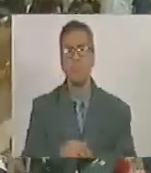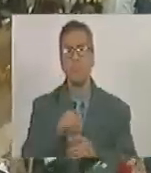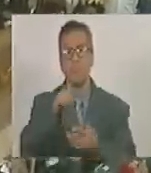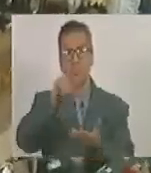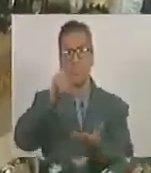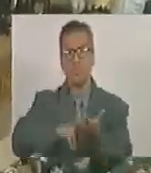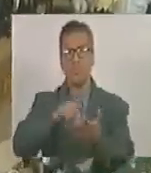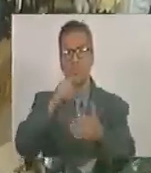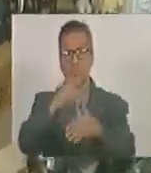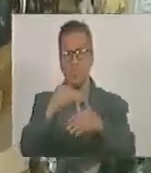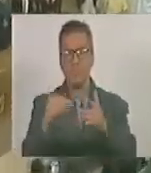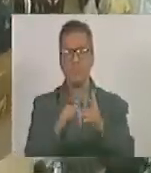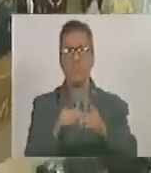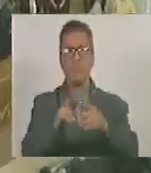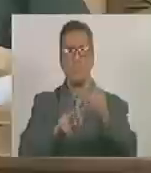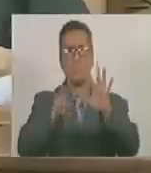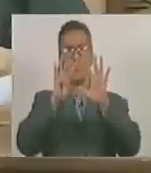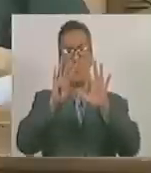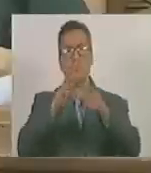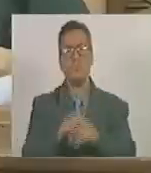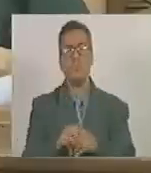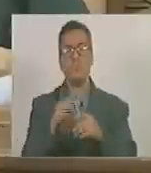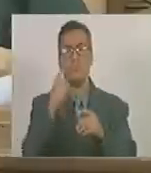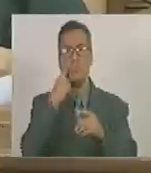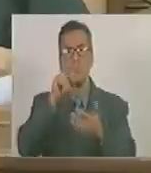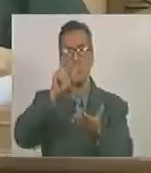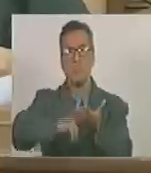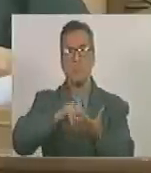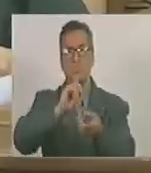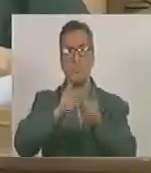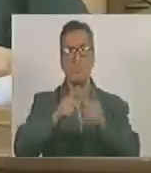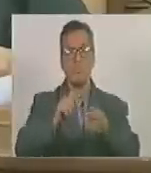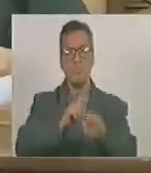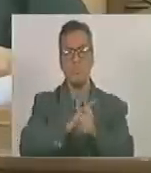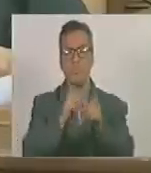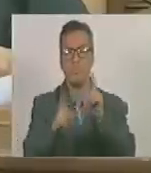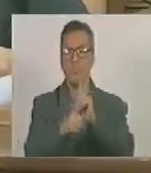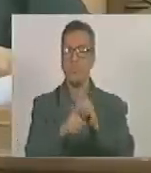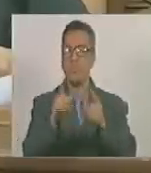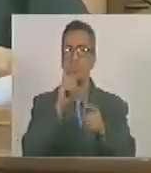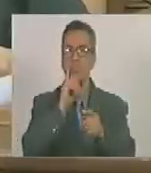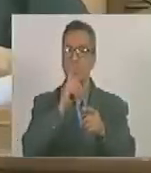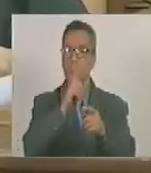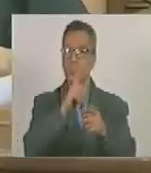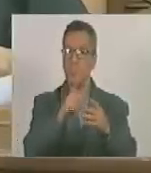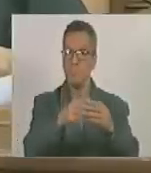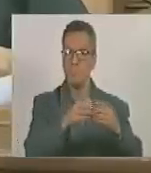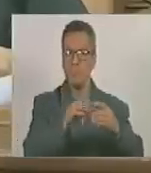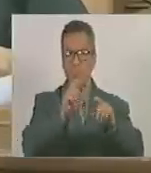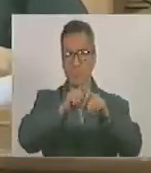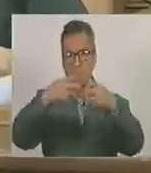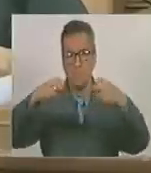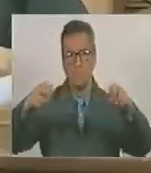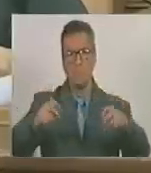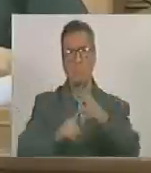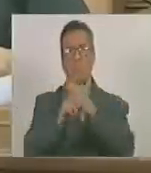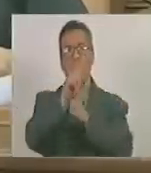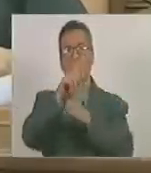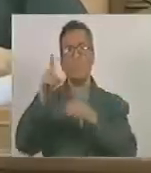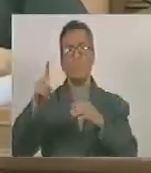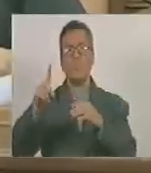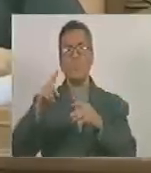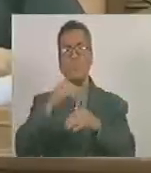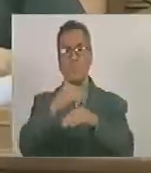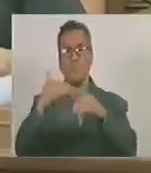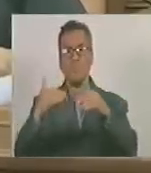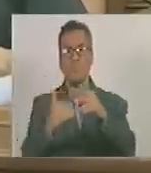Queda aprobado. Siguiente. 9. Se propone aprobar con modificación la denominación del epígrafe del artículo 11, que